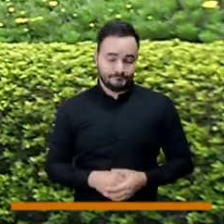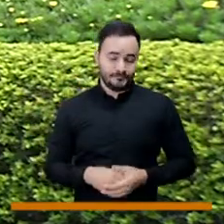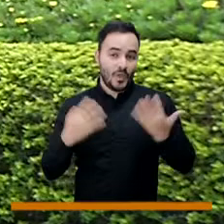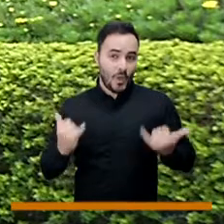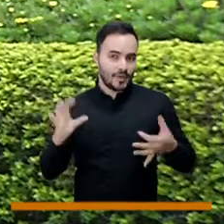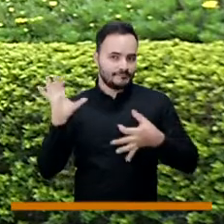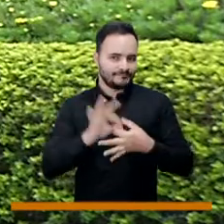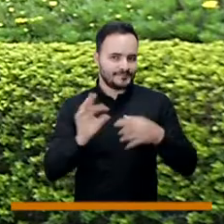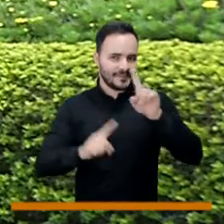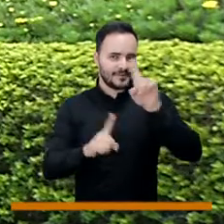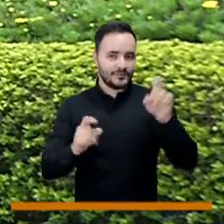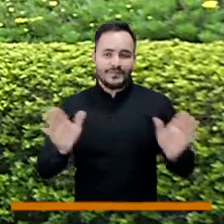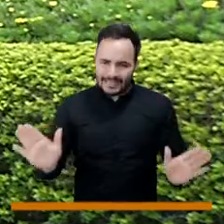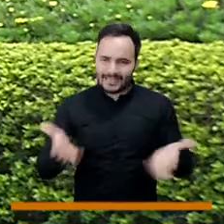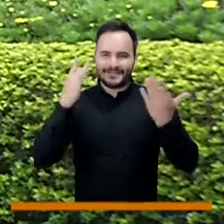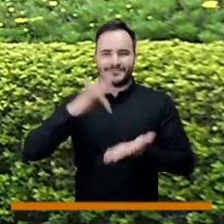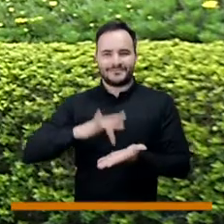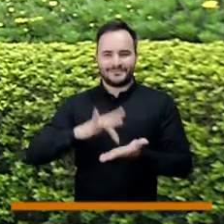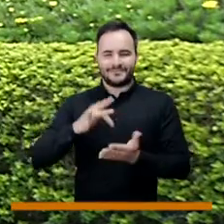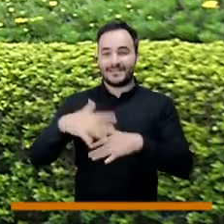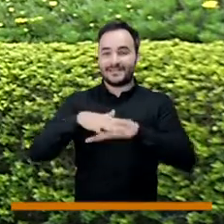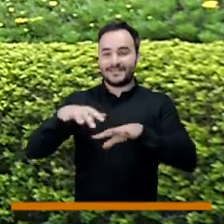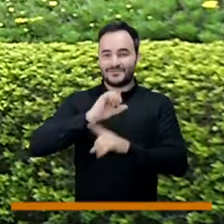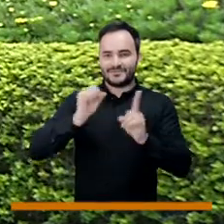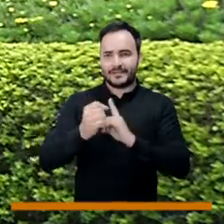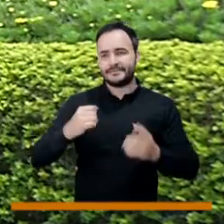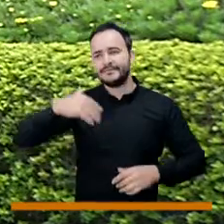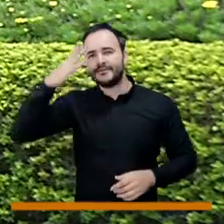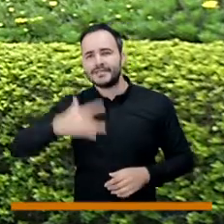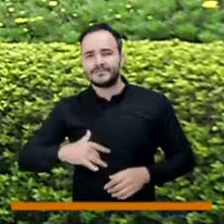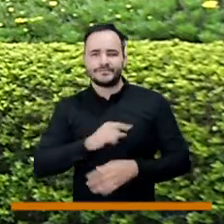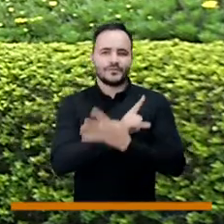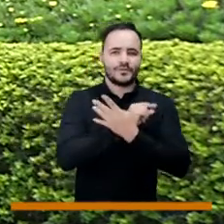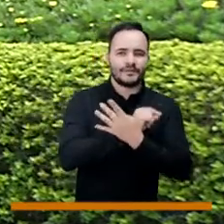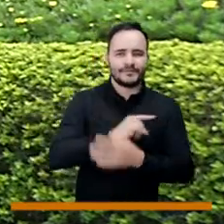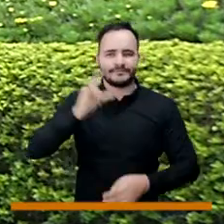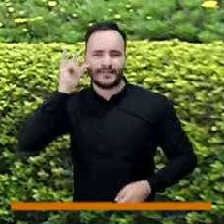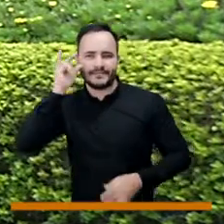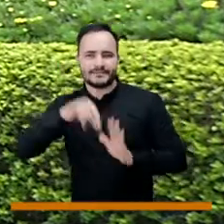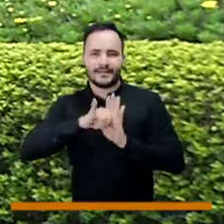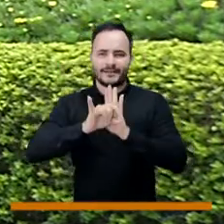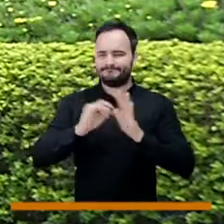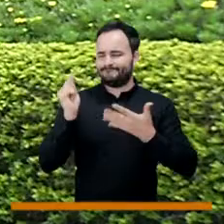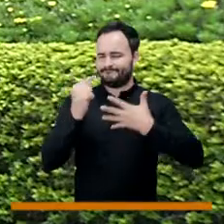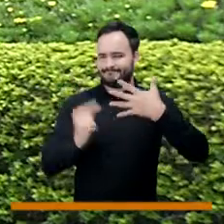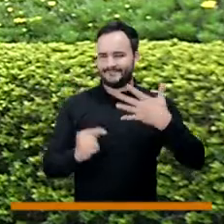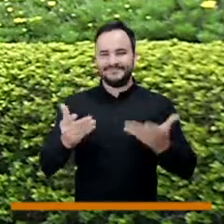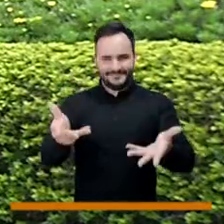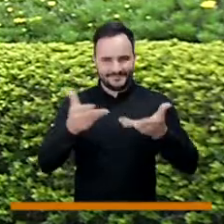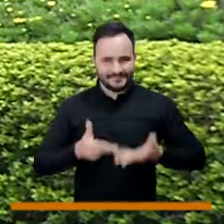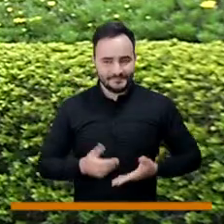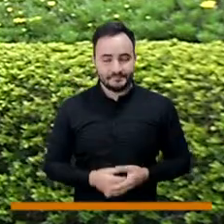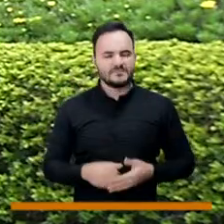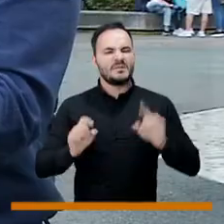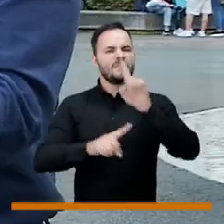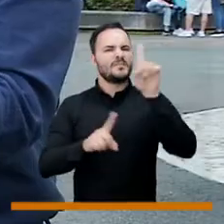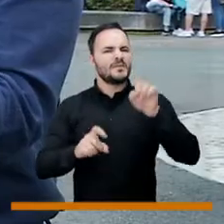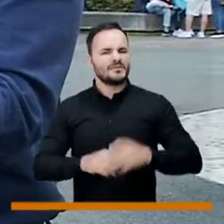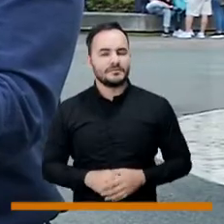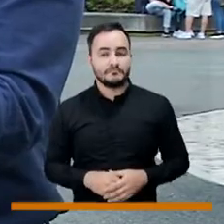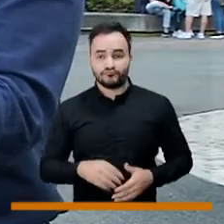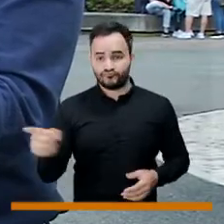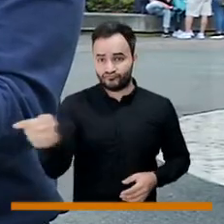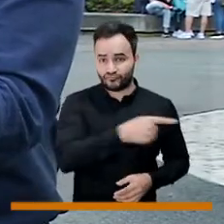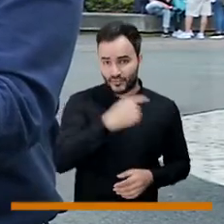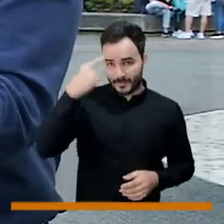pregunta para invitarlos a participar en redes sociales nos vemos en twitter en facebook en instagram con la siguiente pregunta cree usted que